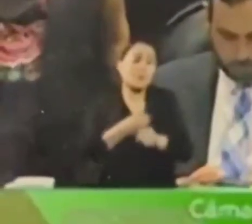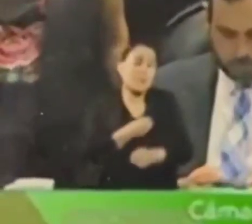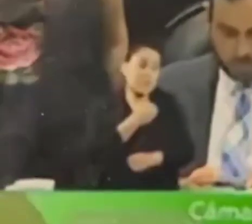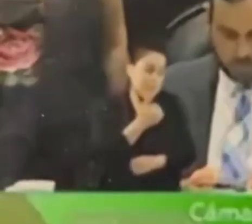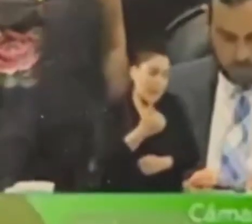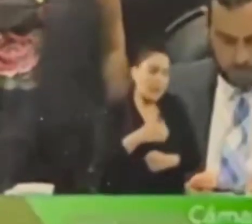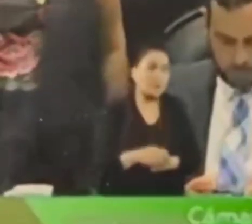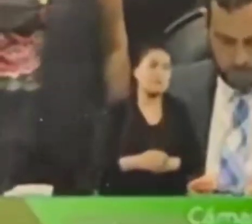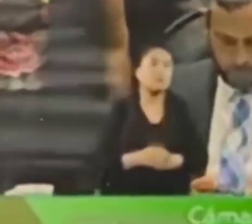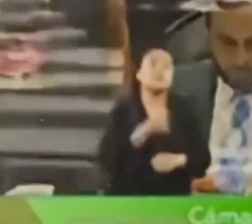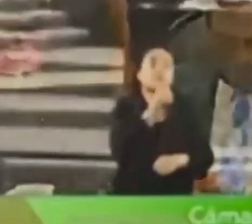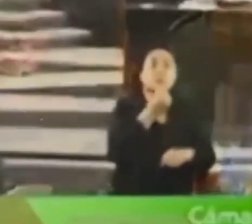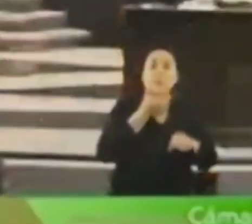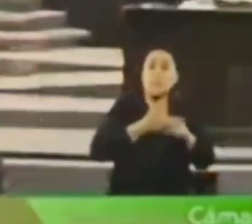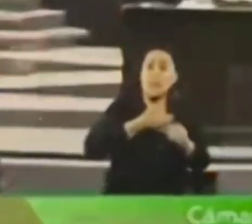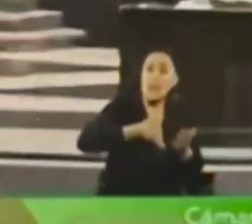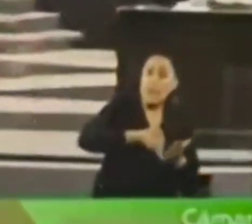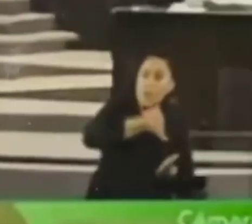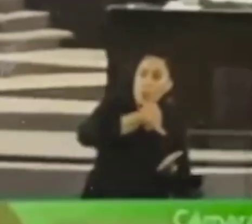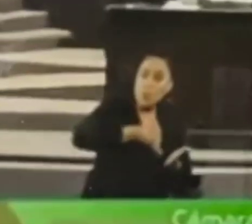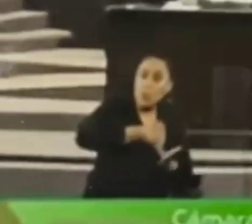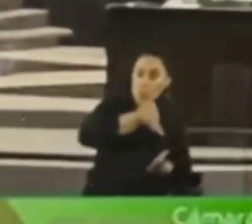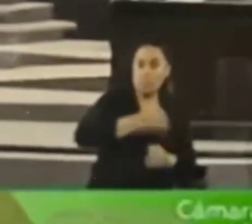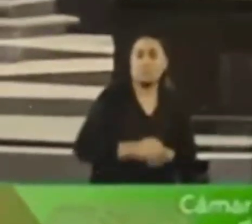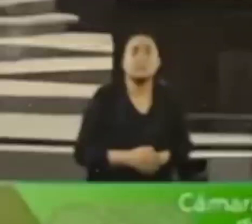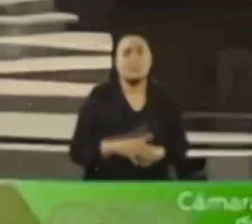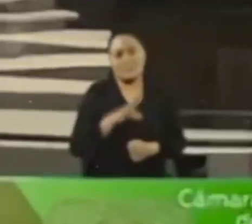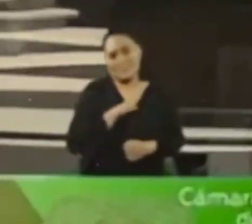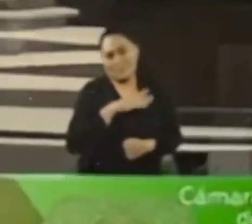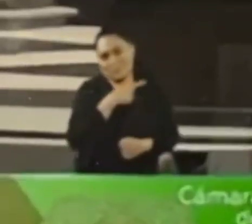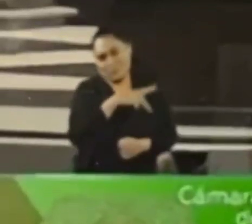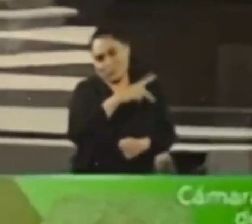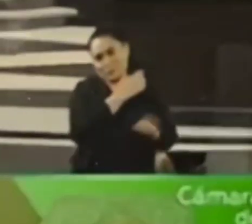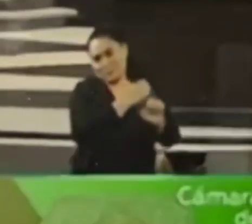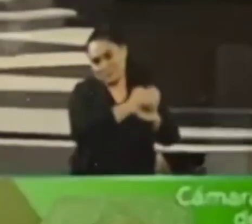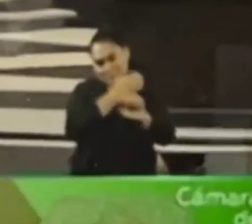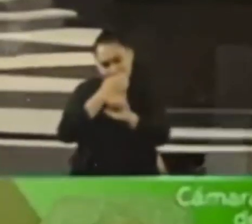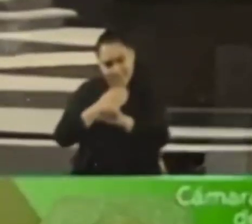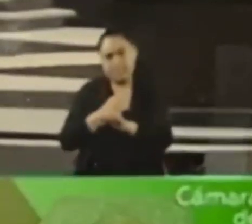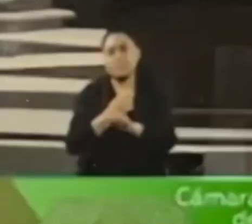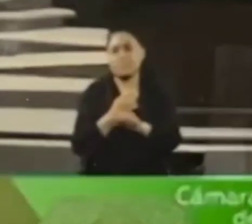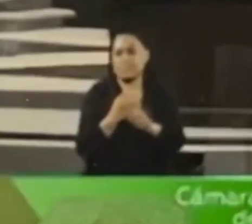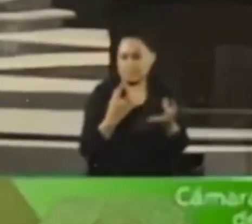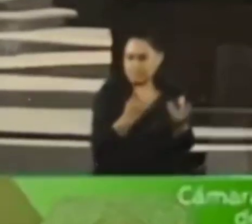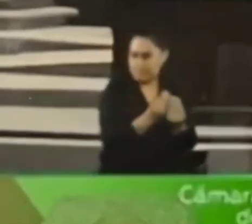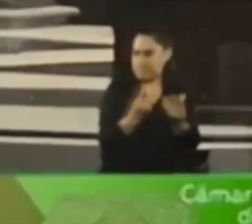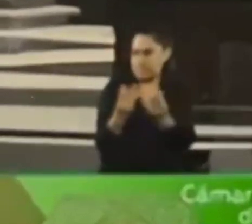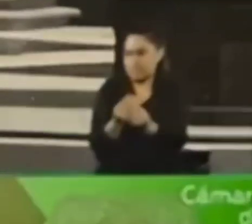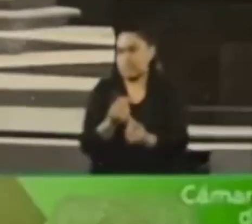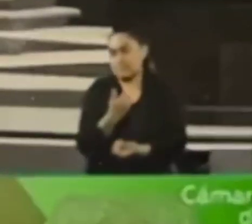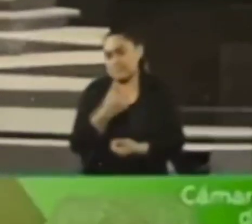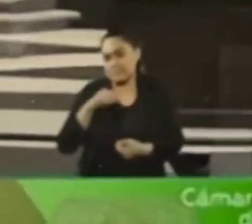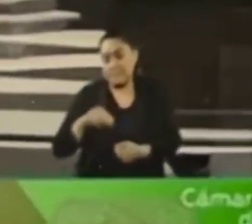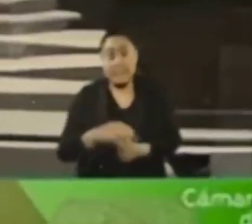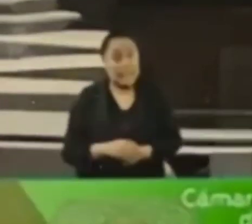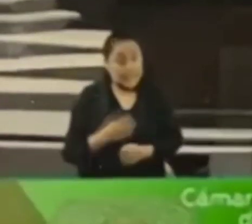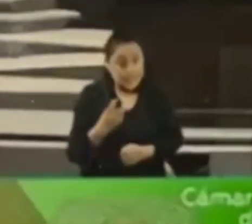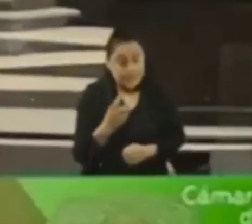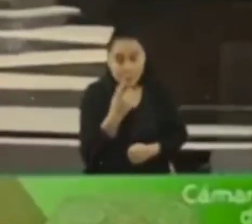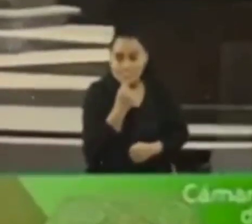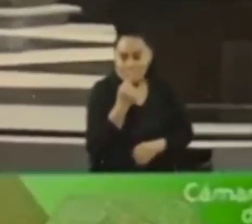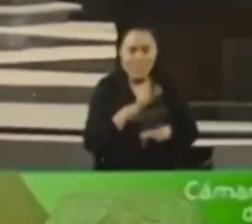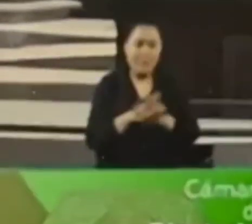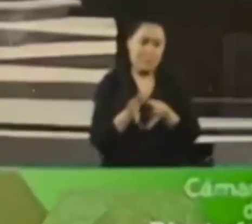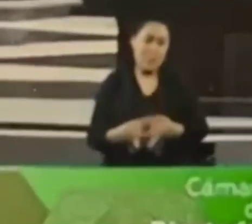de Agricultura, con múltiples autoridades locales y estatales. La Guardia ha sido parte importante de